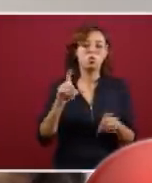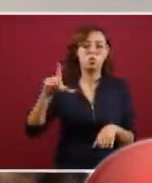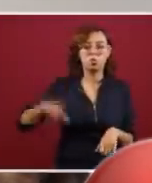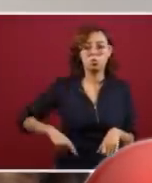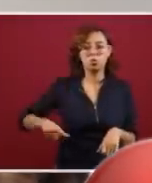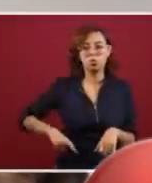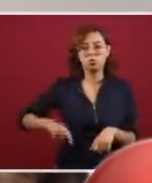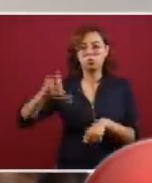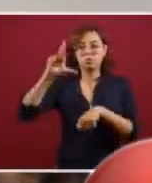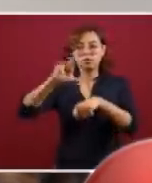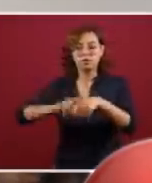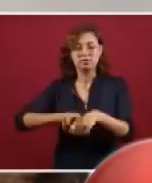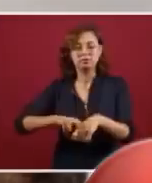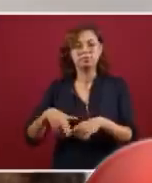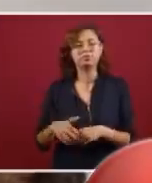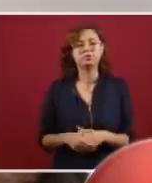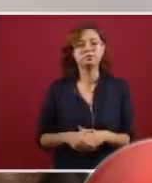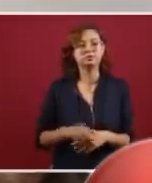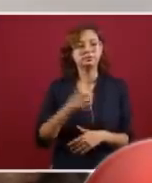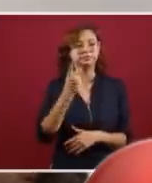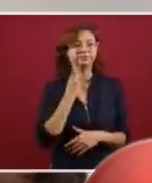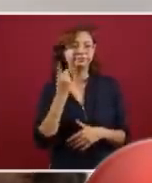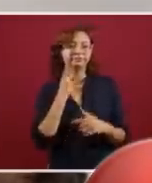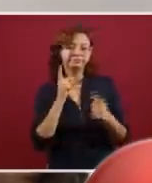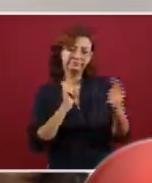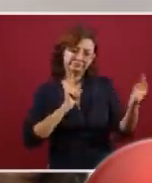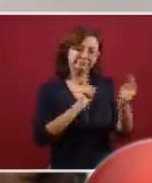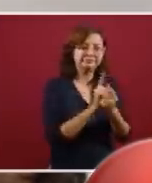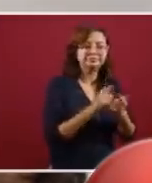podía ponerse de acuerdo con ese diputado